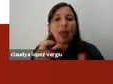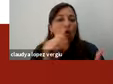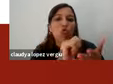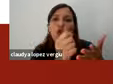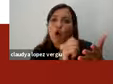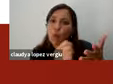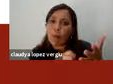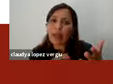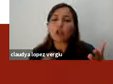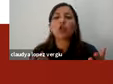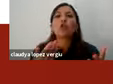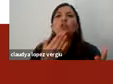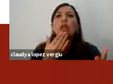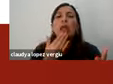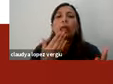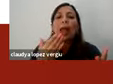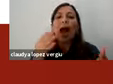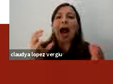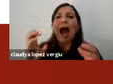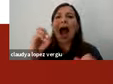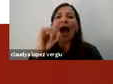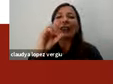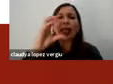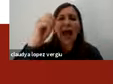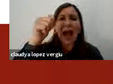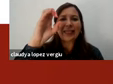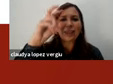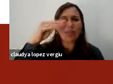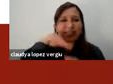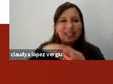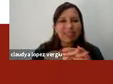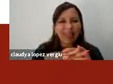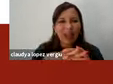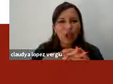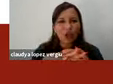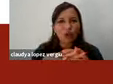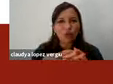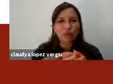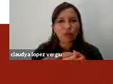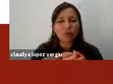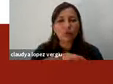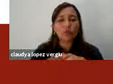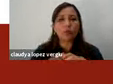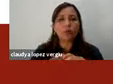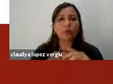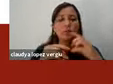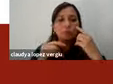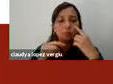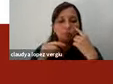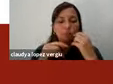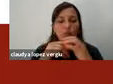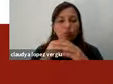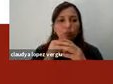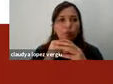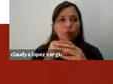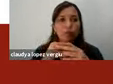actividades internas. Por ejemplo, aquí algo de lo que hemos se identificó es de que no vamos a usar términos